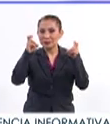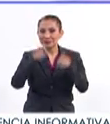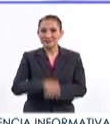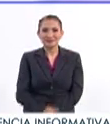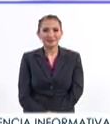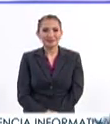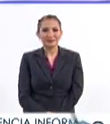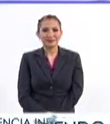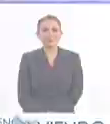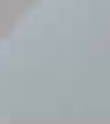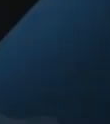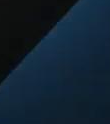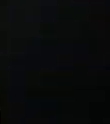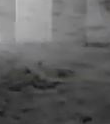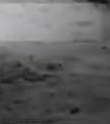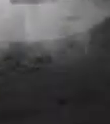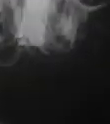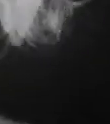más.